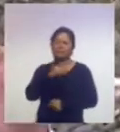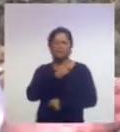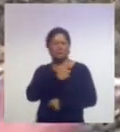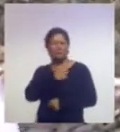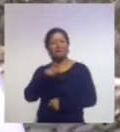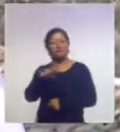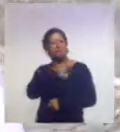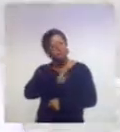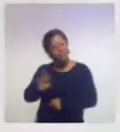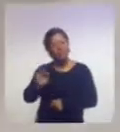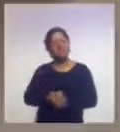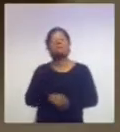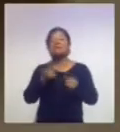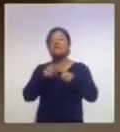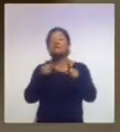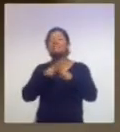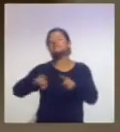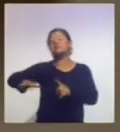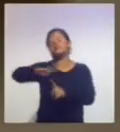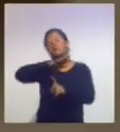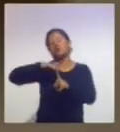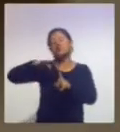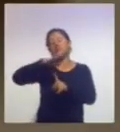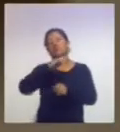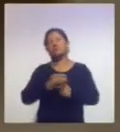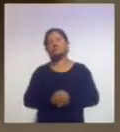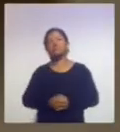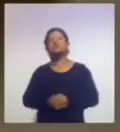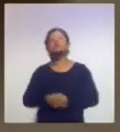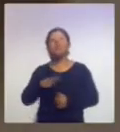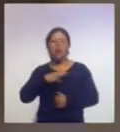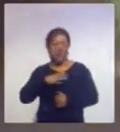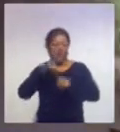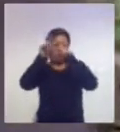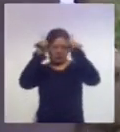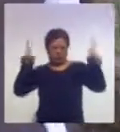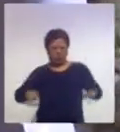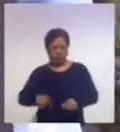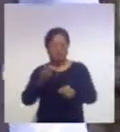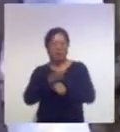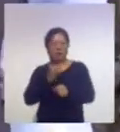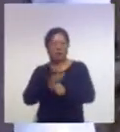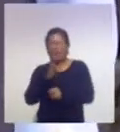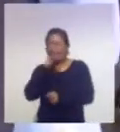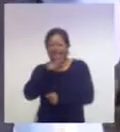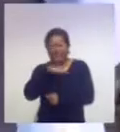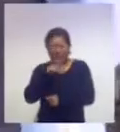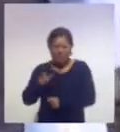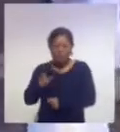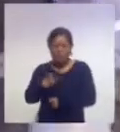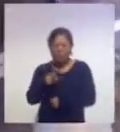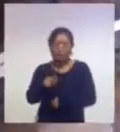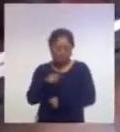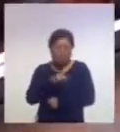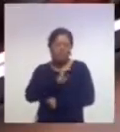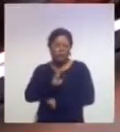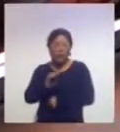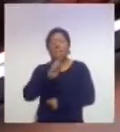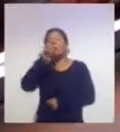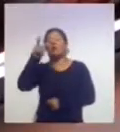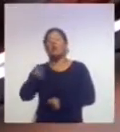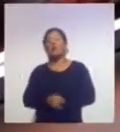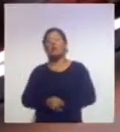en diferentes contextos. Aun cuando se trata de un prototipo y por lo tanto es susceptible de mejorarlo, el simulador de